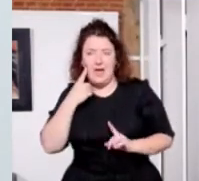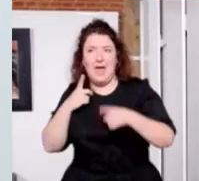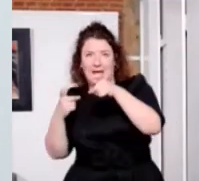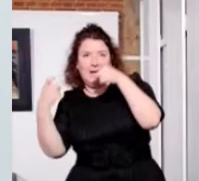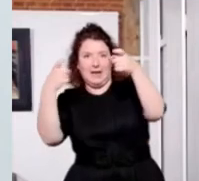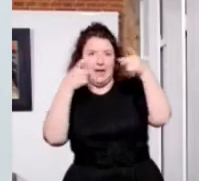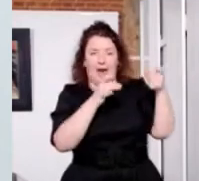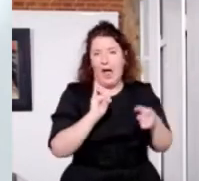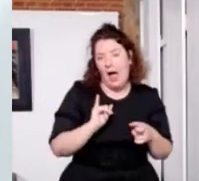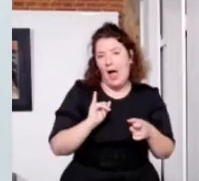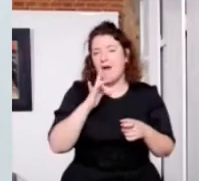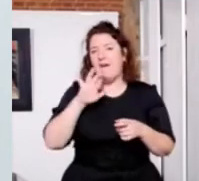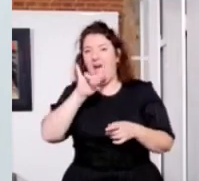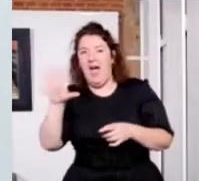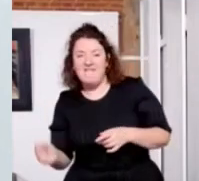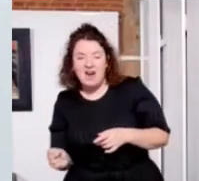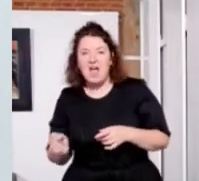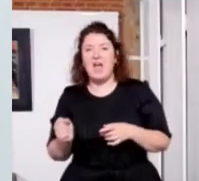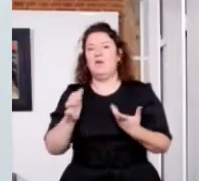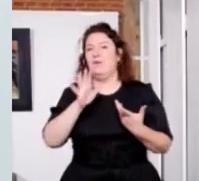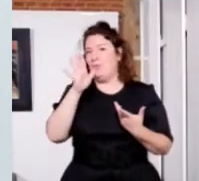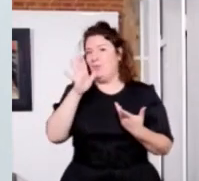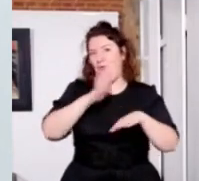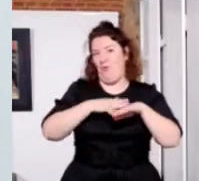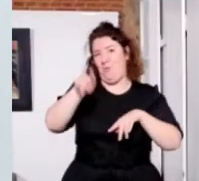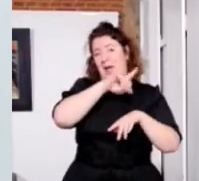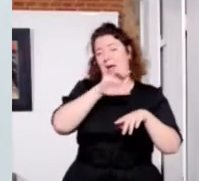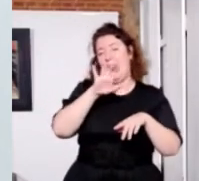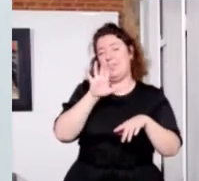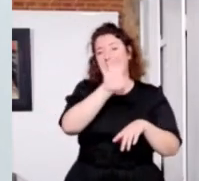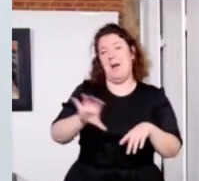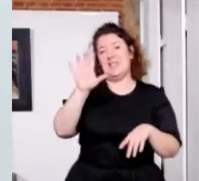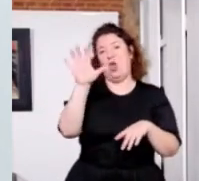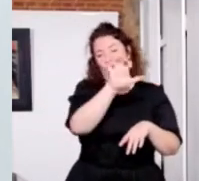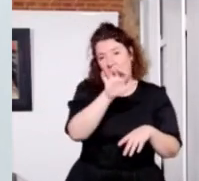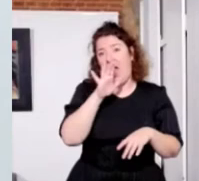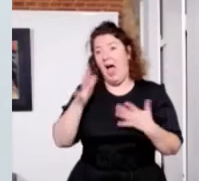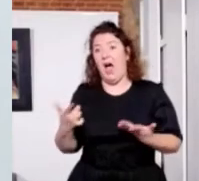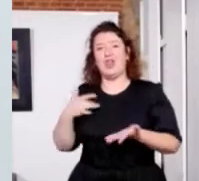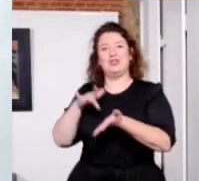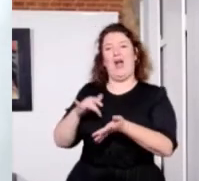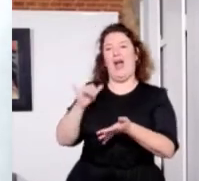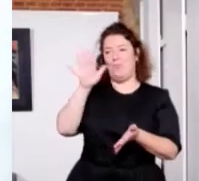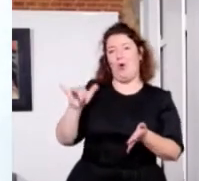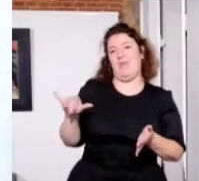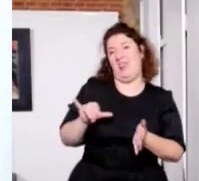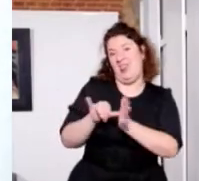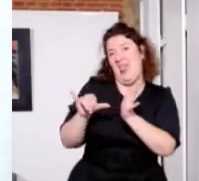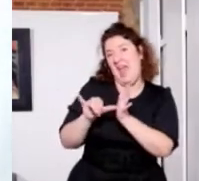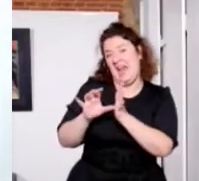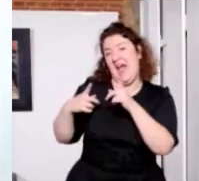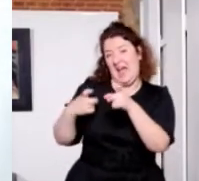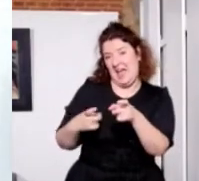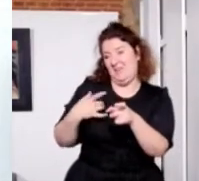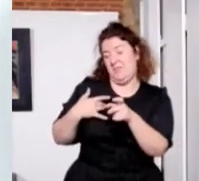guerras en África provocadas por Occidente, ahora una guerra que nos toca más de lleno porque es una guerra de un